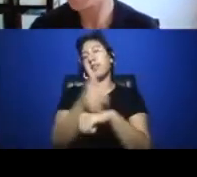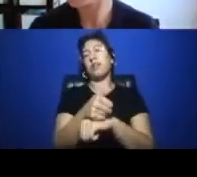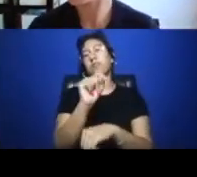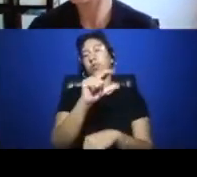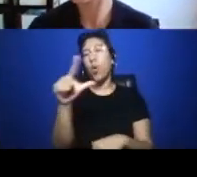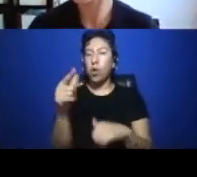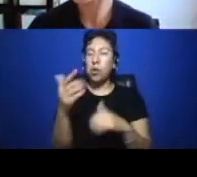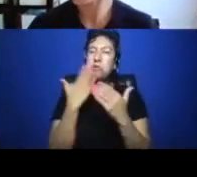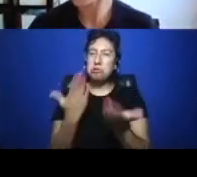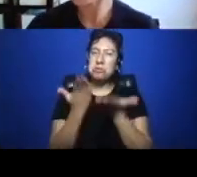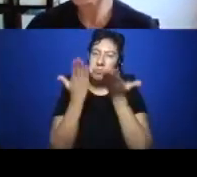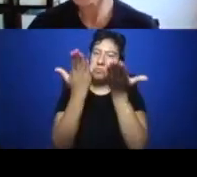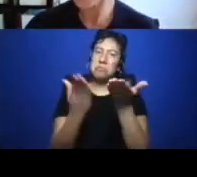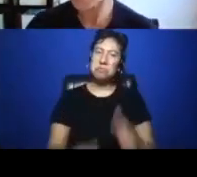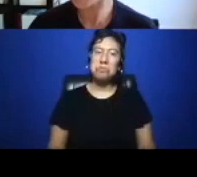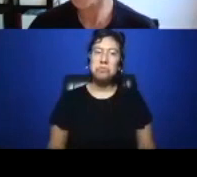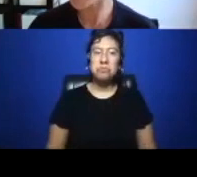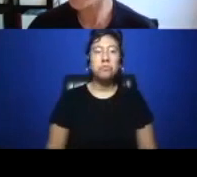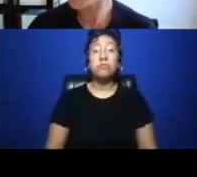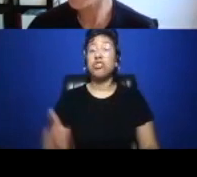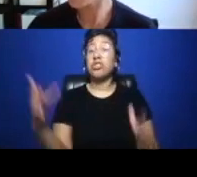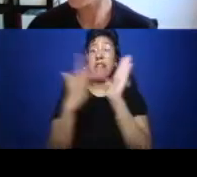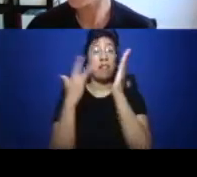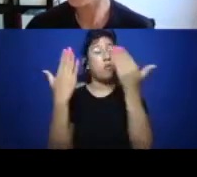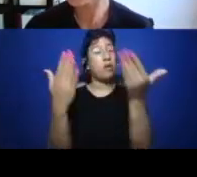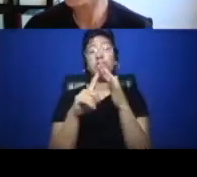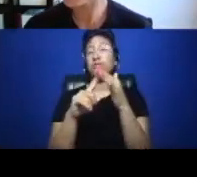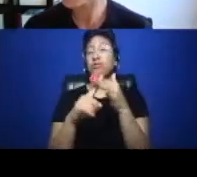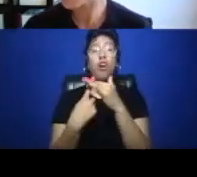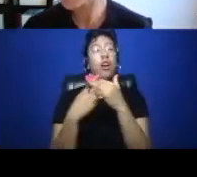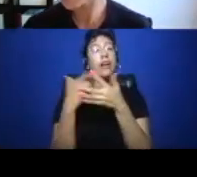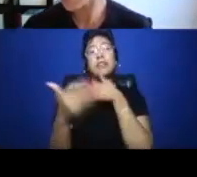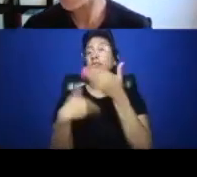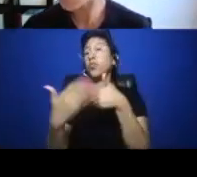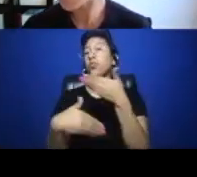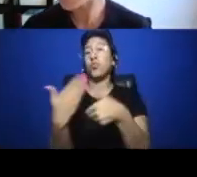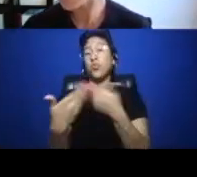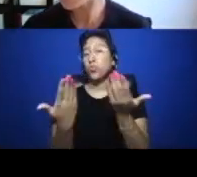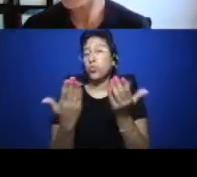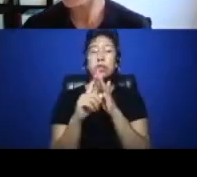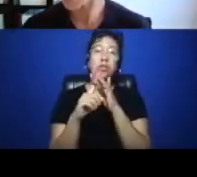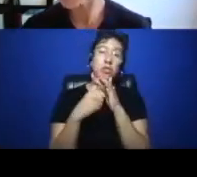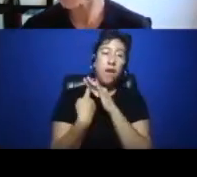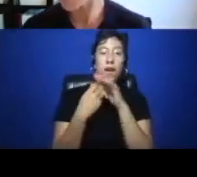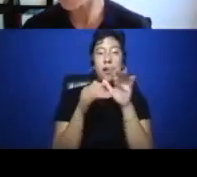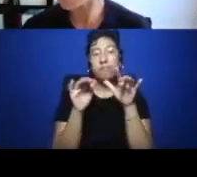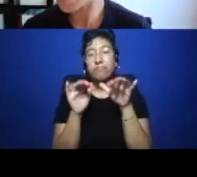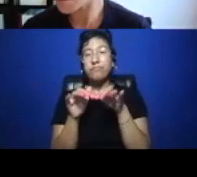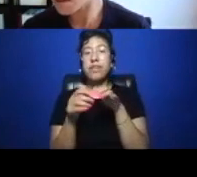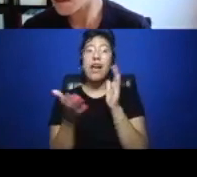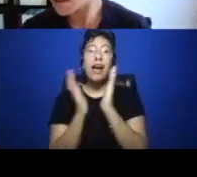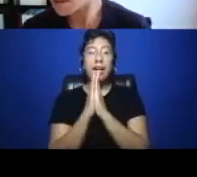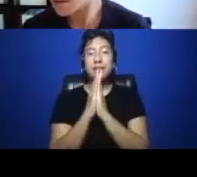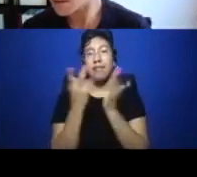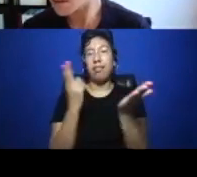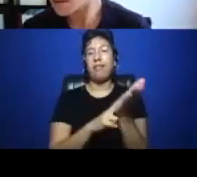sola, es un buen lugar para comenzar. Ahí puedes comenzar, hacerle clic a comenzar. Te